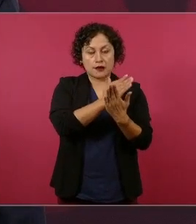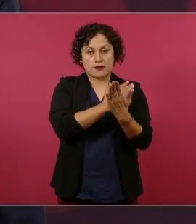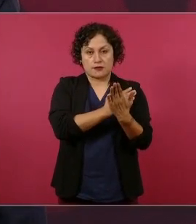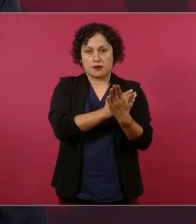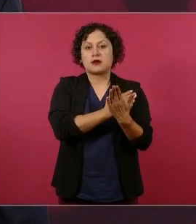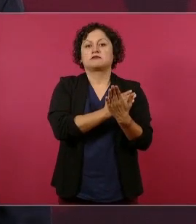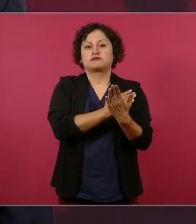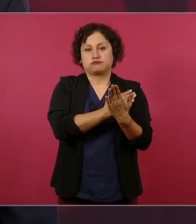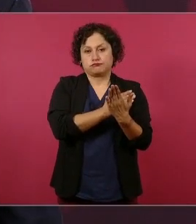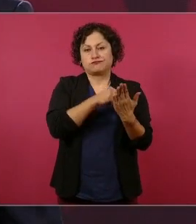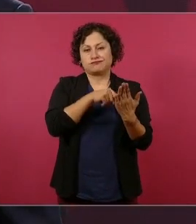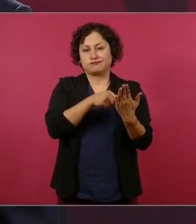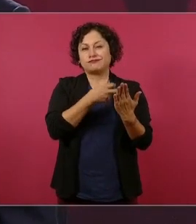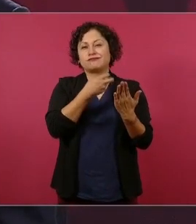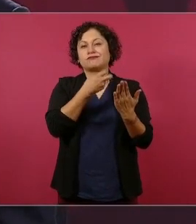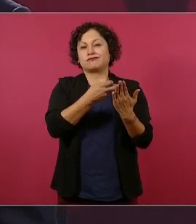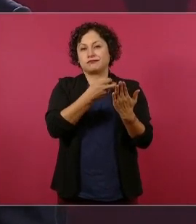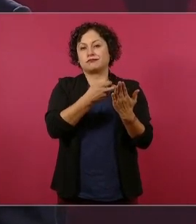de desarrollo